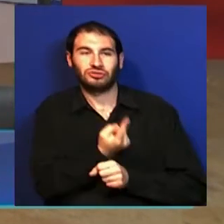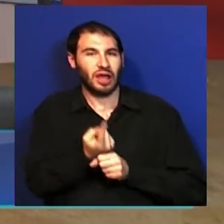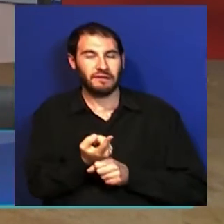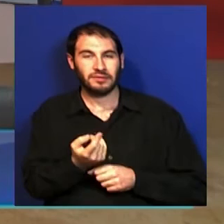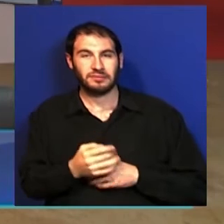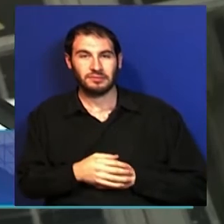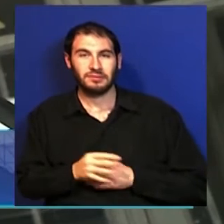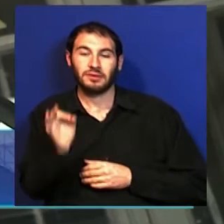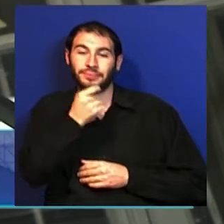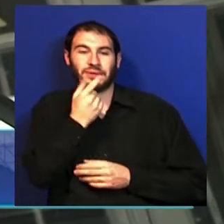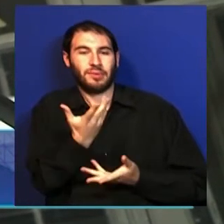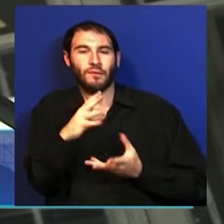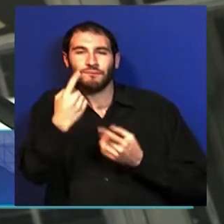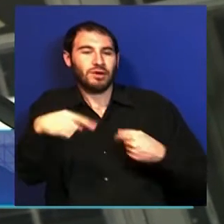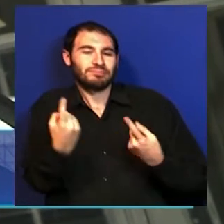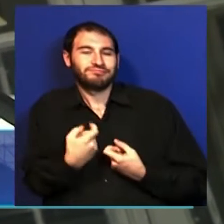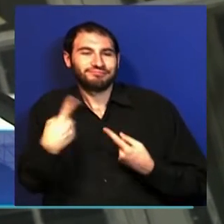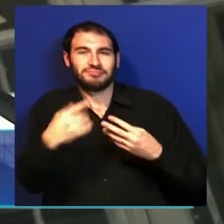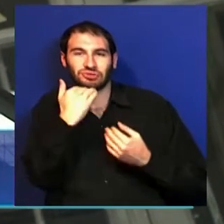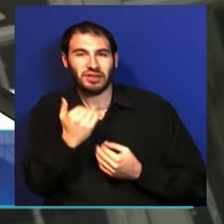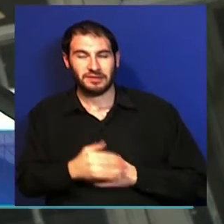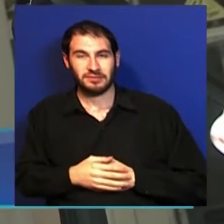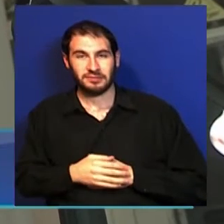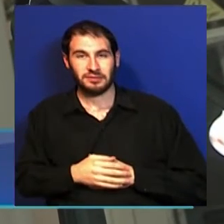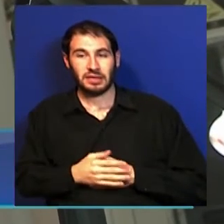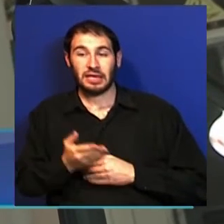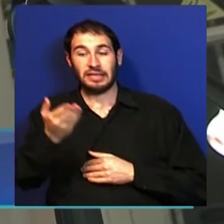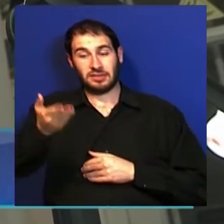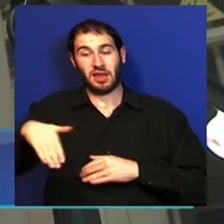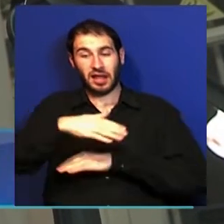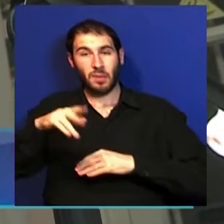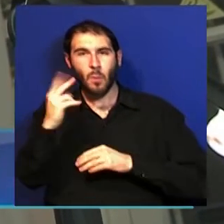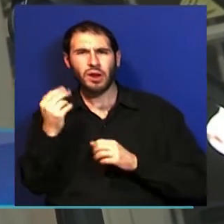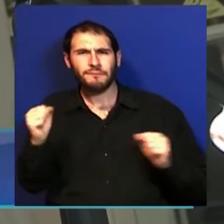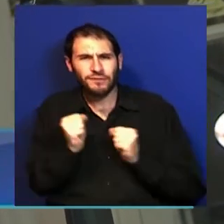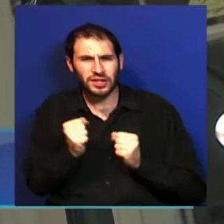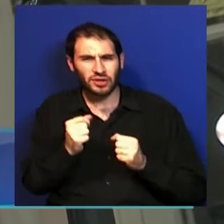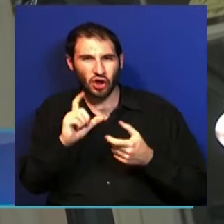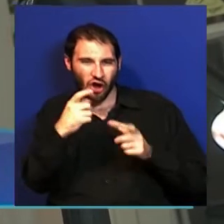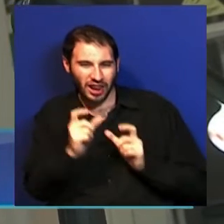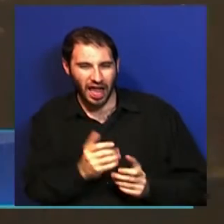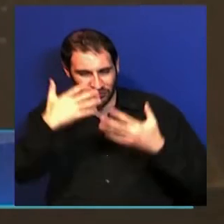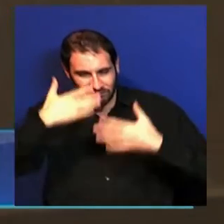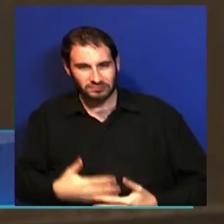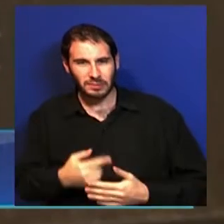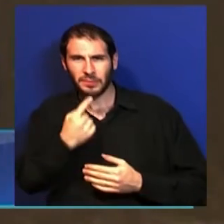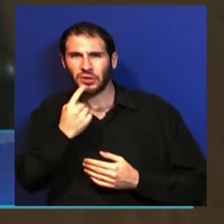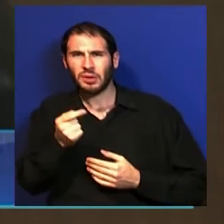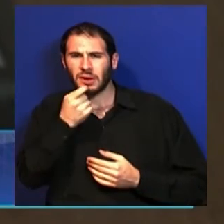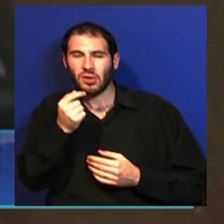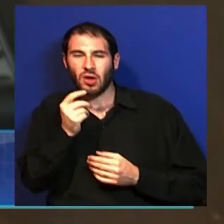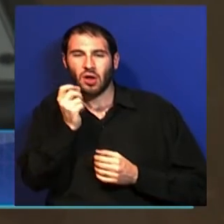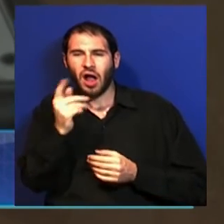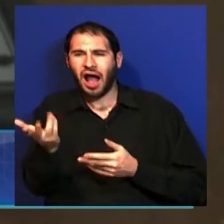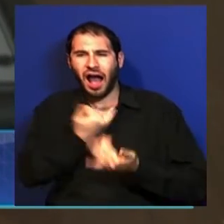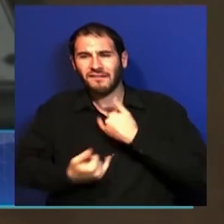o digamos, decir cuáles eran sus necesidades. Cuando murió un chico en la calle congelado, le preguntaron que por qué no hablaba con